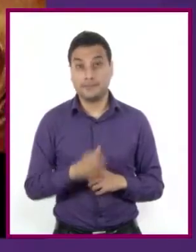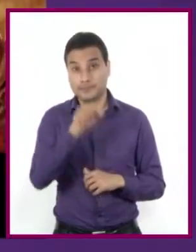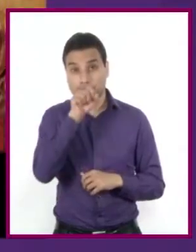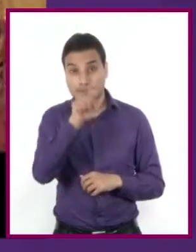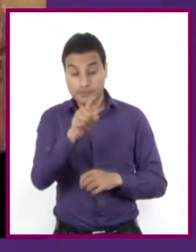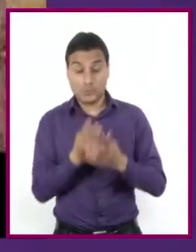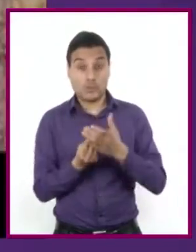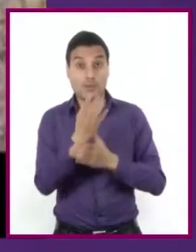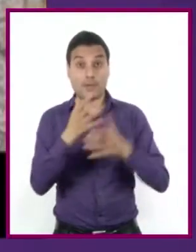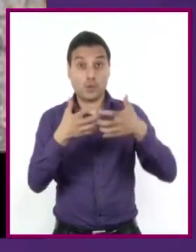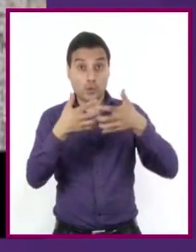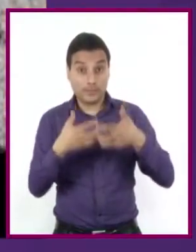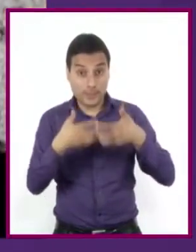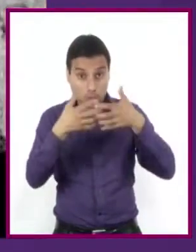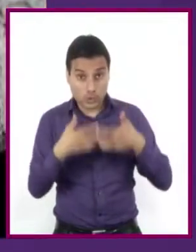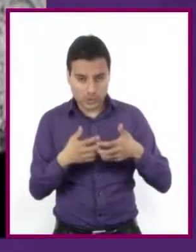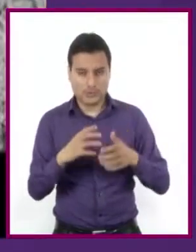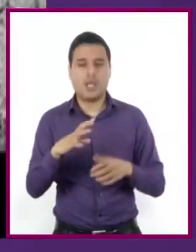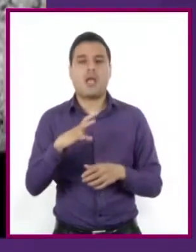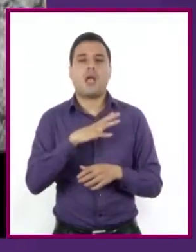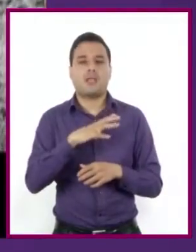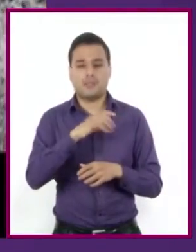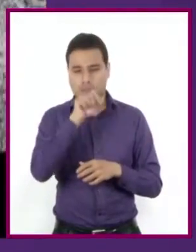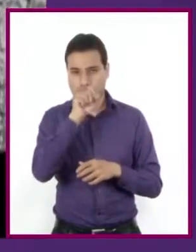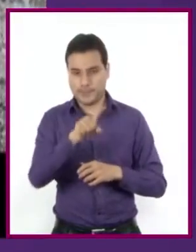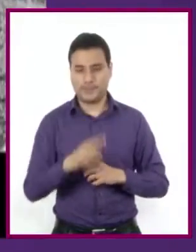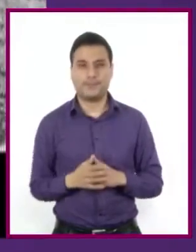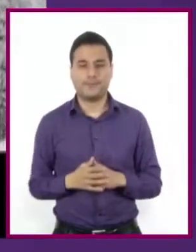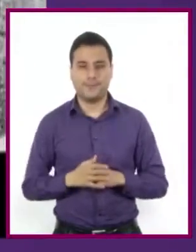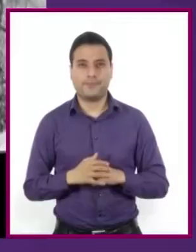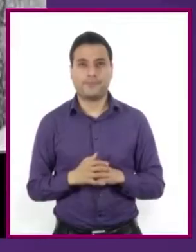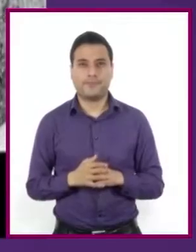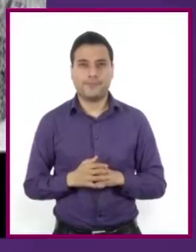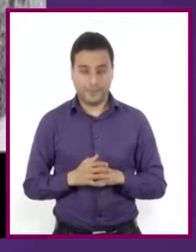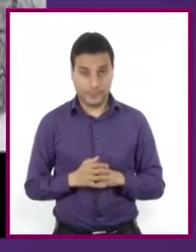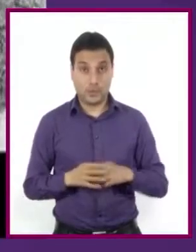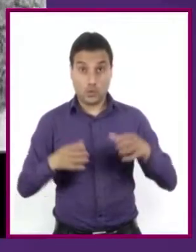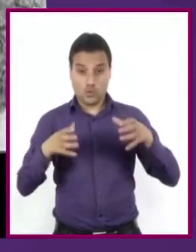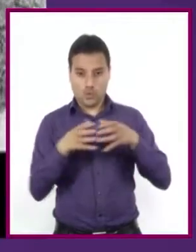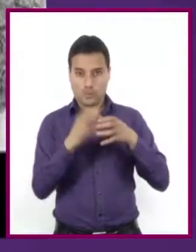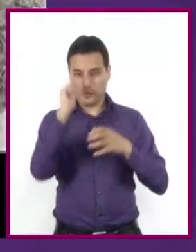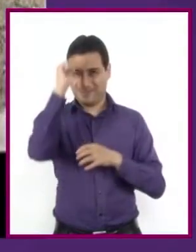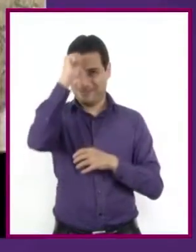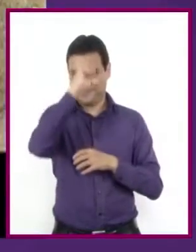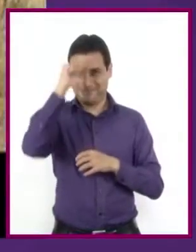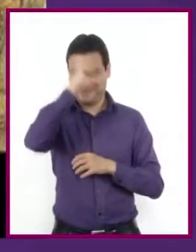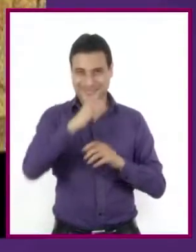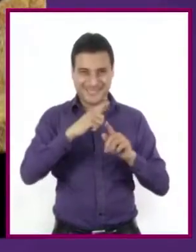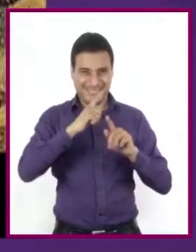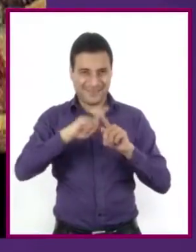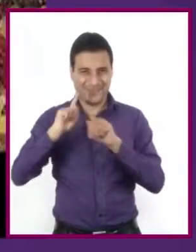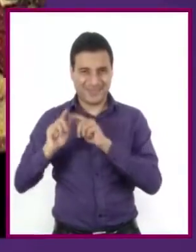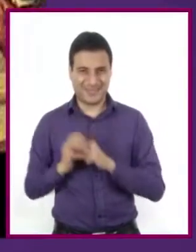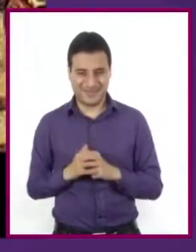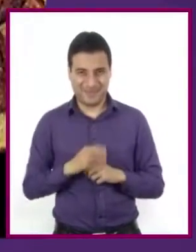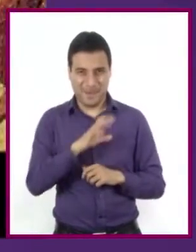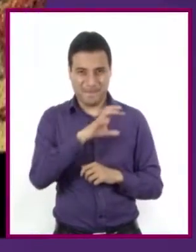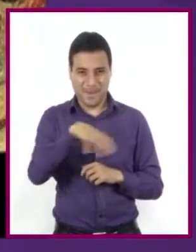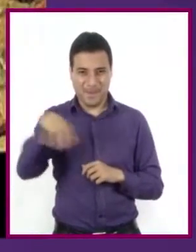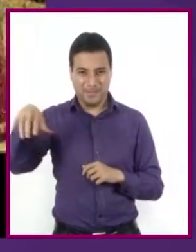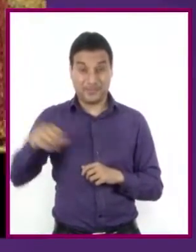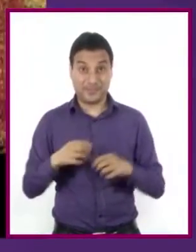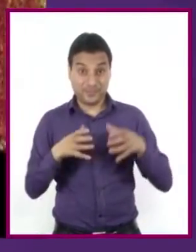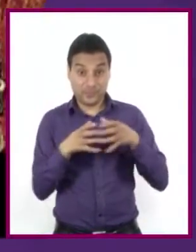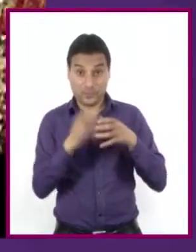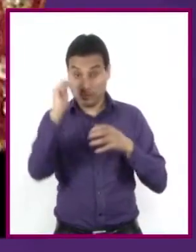corporaciones también había obligación. El caso de las órdenes religiosas, pues los religiosos como